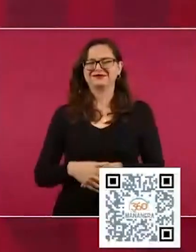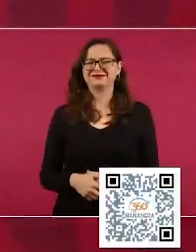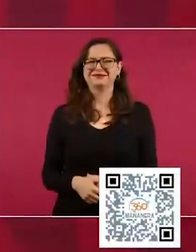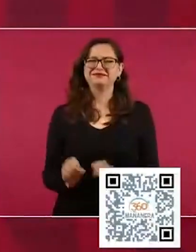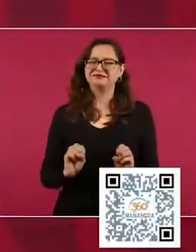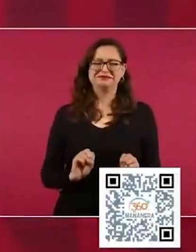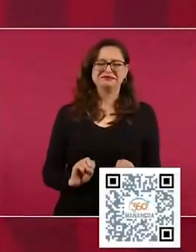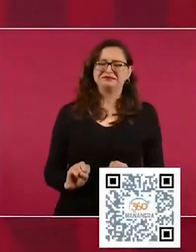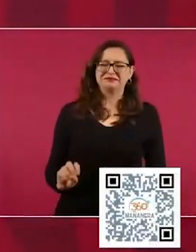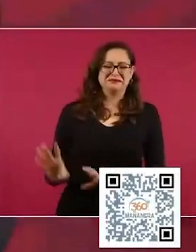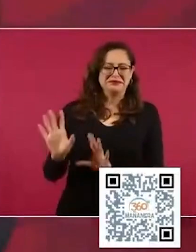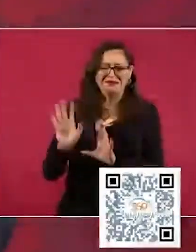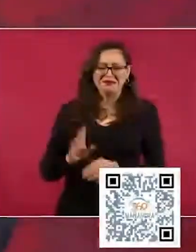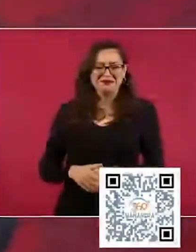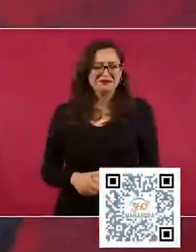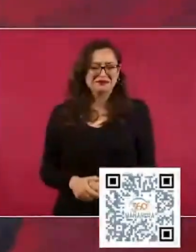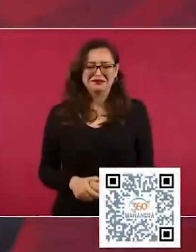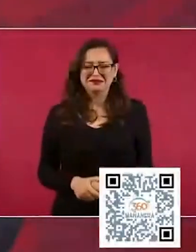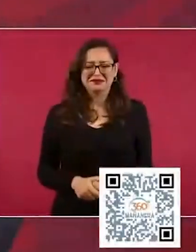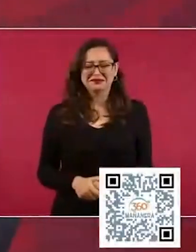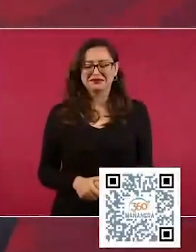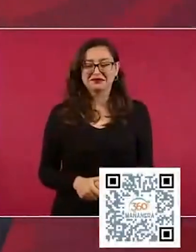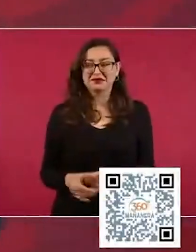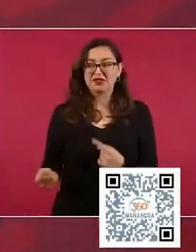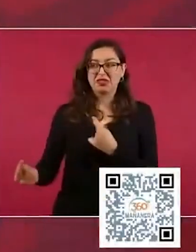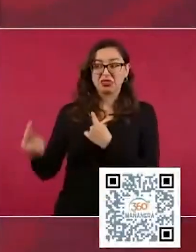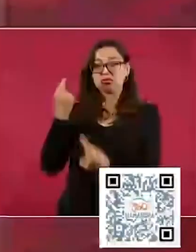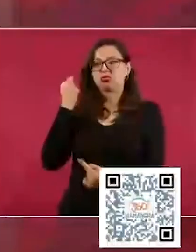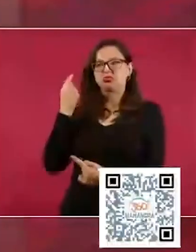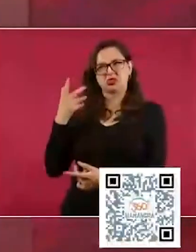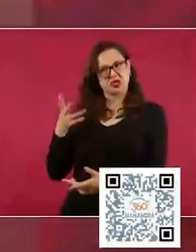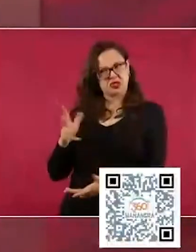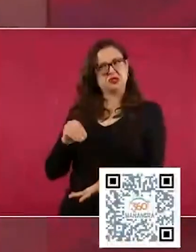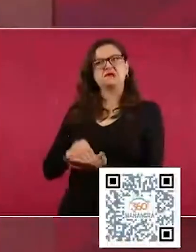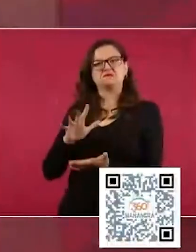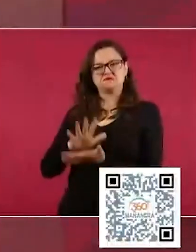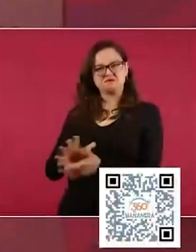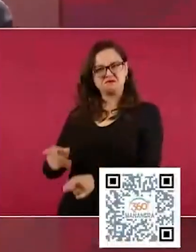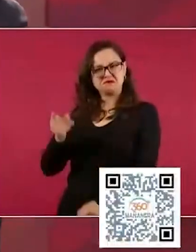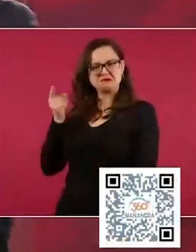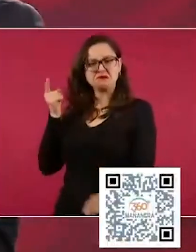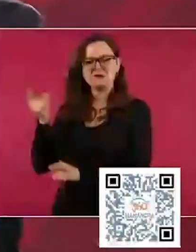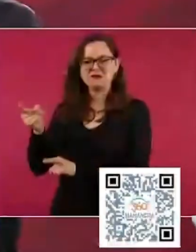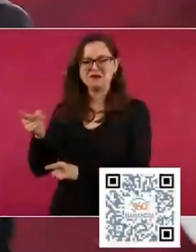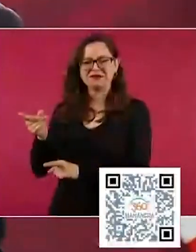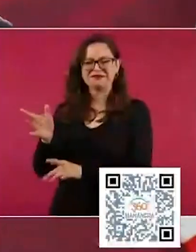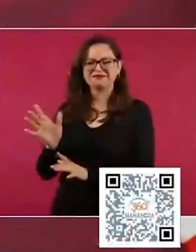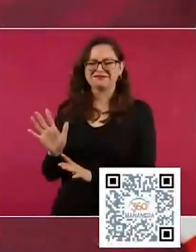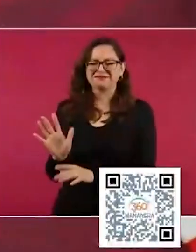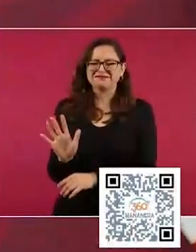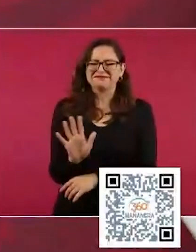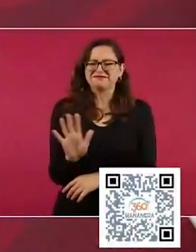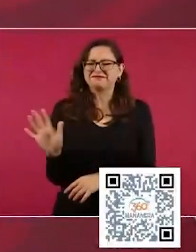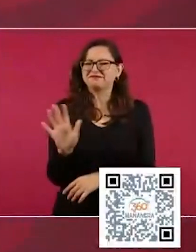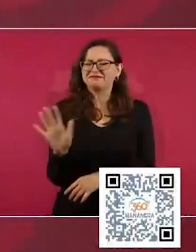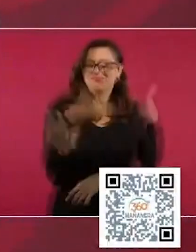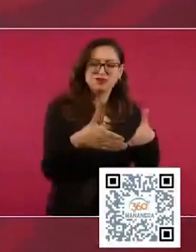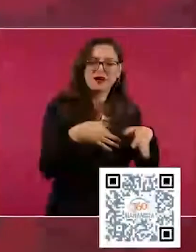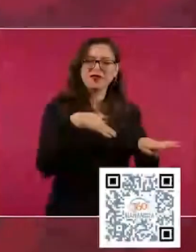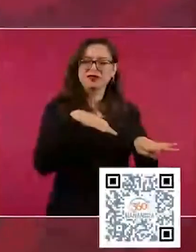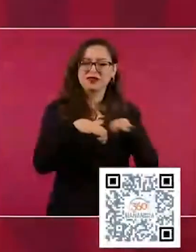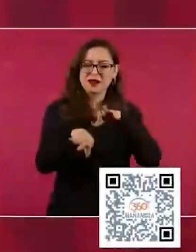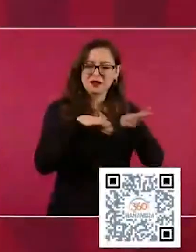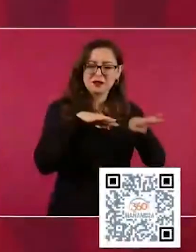dedicados a que se terminen de rehabilitar las refinerías